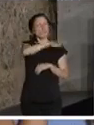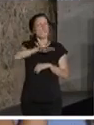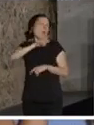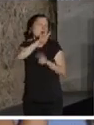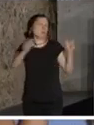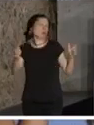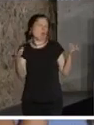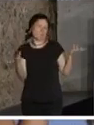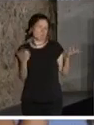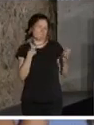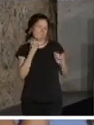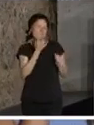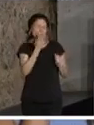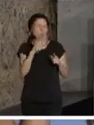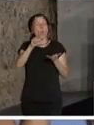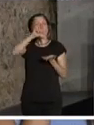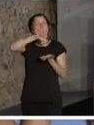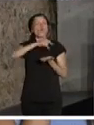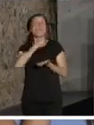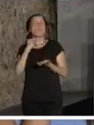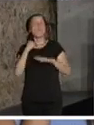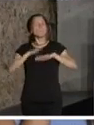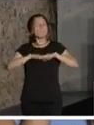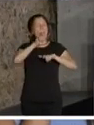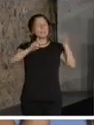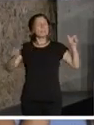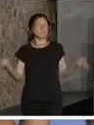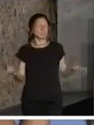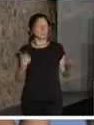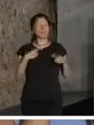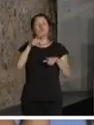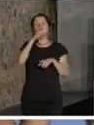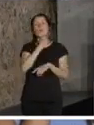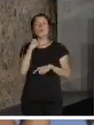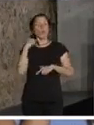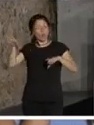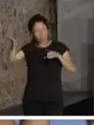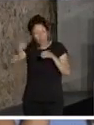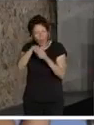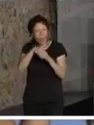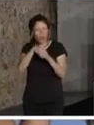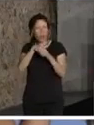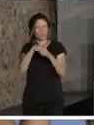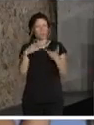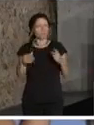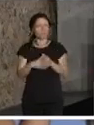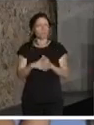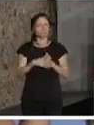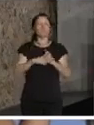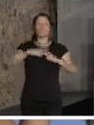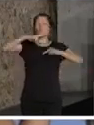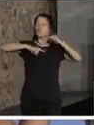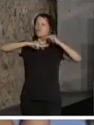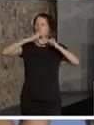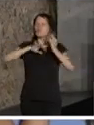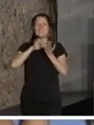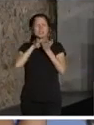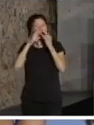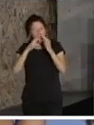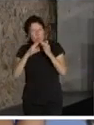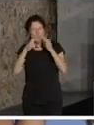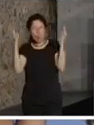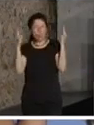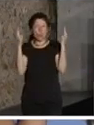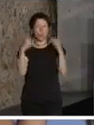barrios a nuestra gente vamos a construir un badajoz para la gente un badajo inclusivo que tenga dotaciones infraestructuras servicios